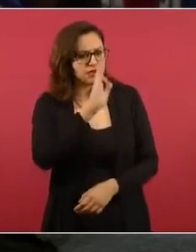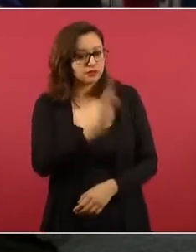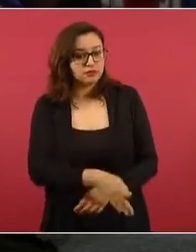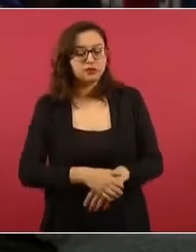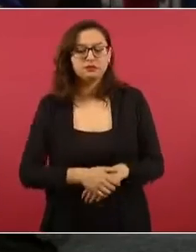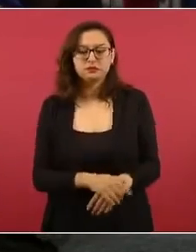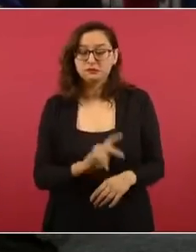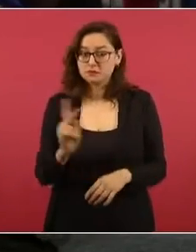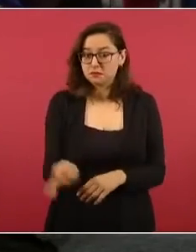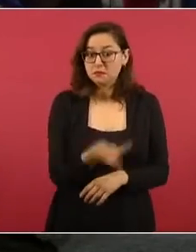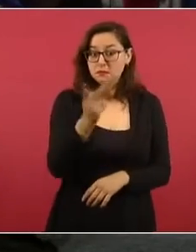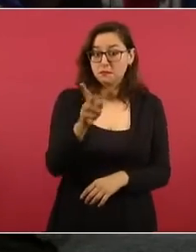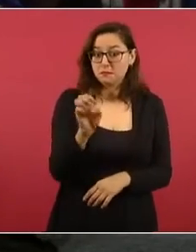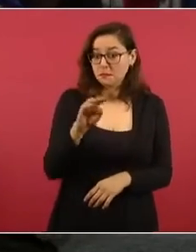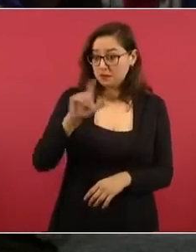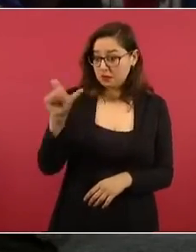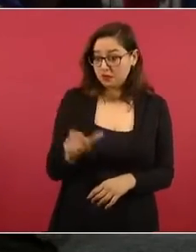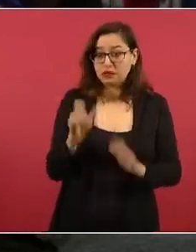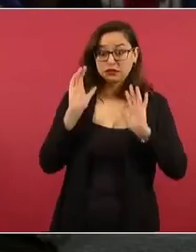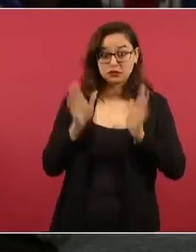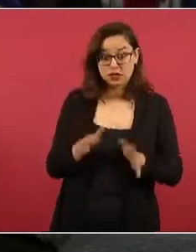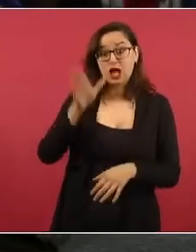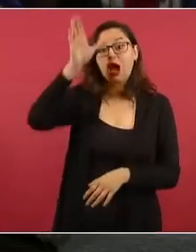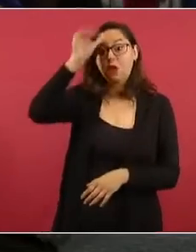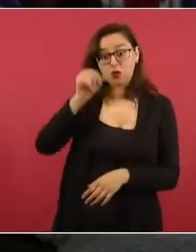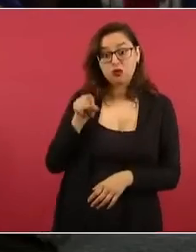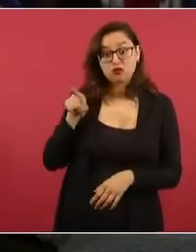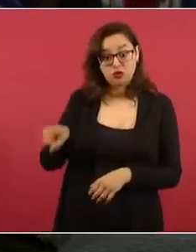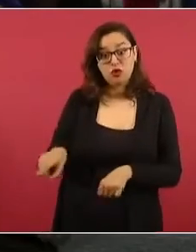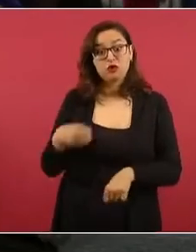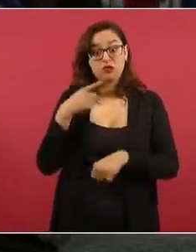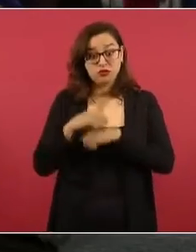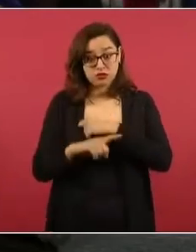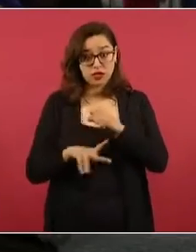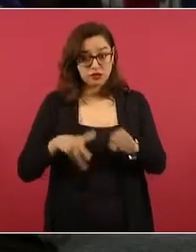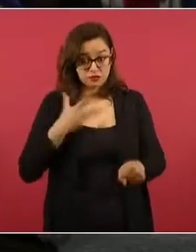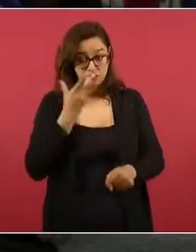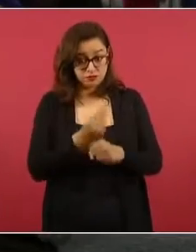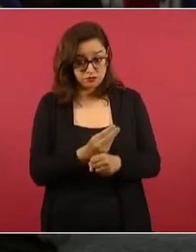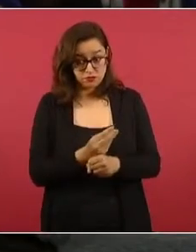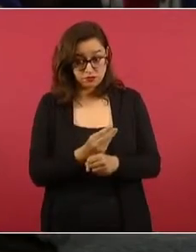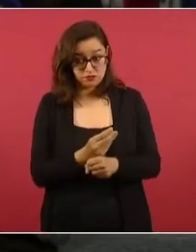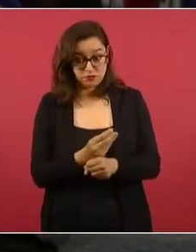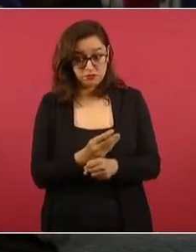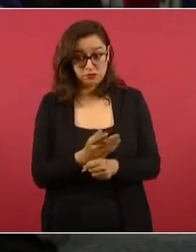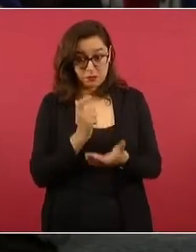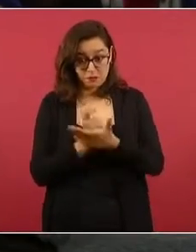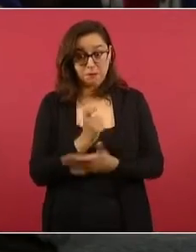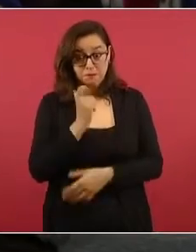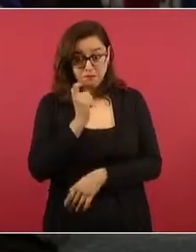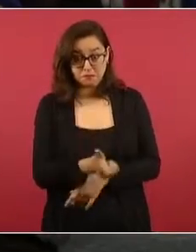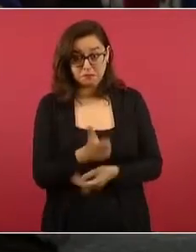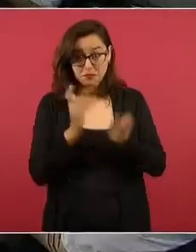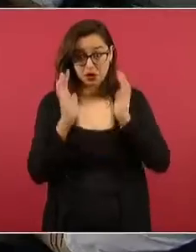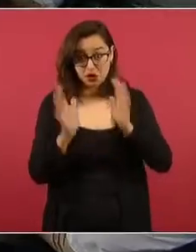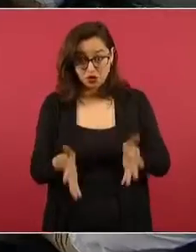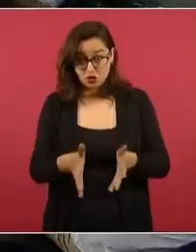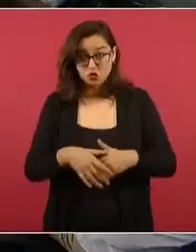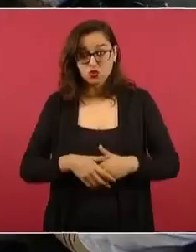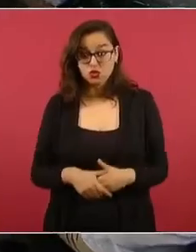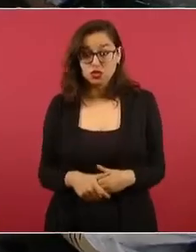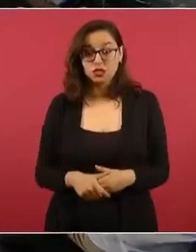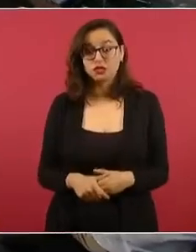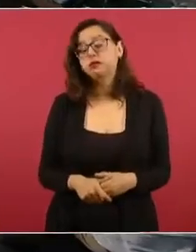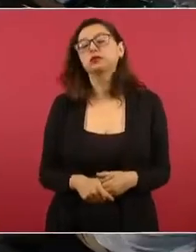ya a un acuerdo? ¿Cuánto sería el monto de reparación del daño? ¿Están en ese proceso? ¿Cuál es el estatus?